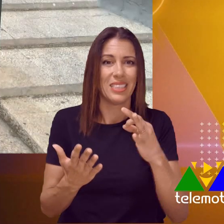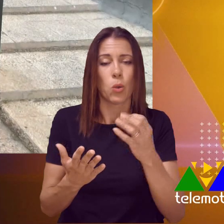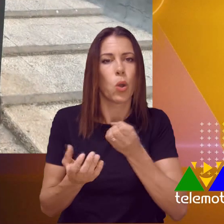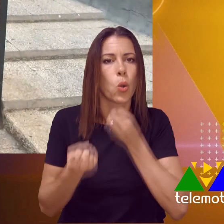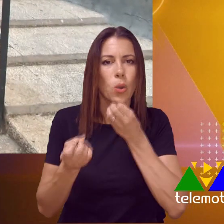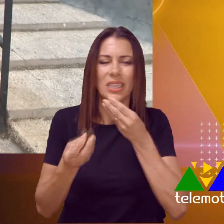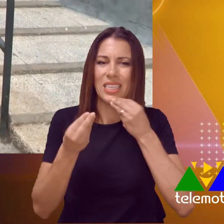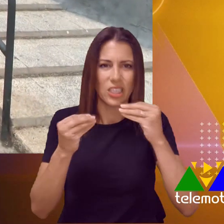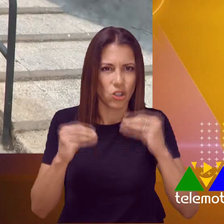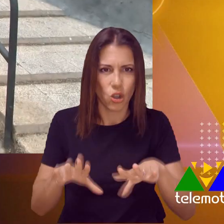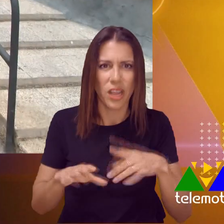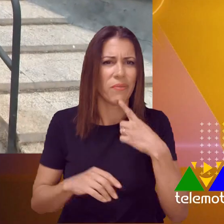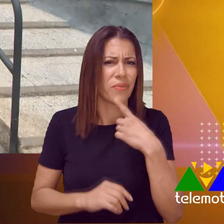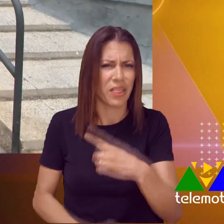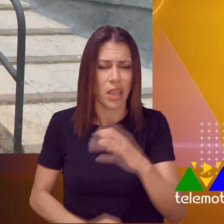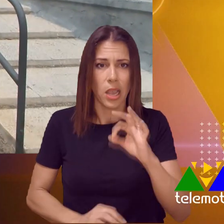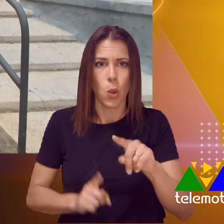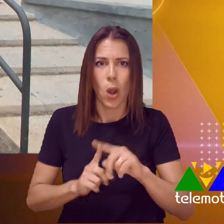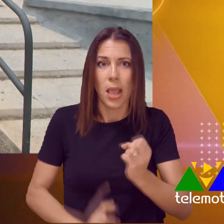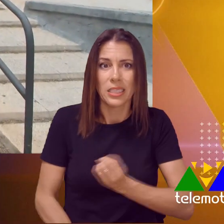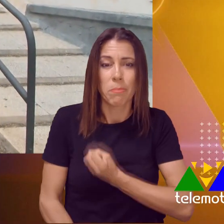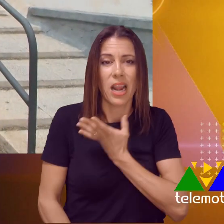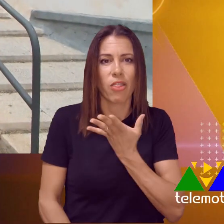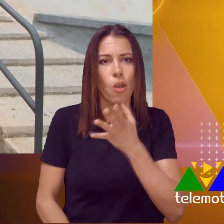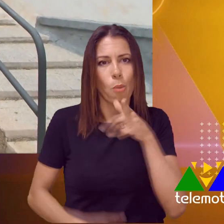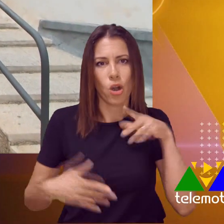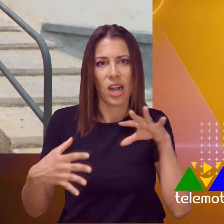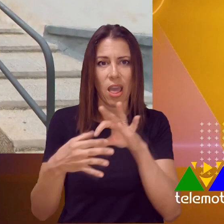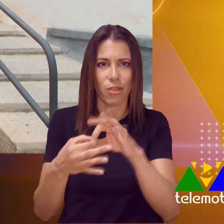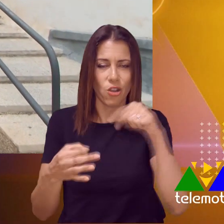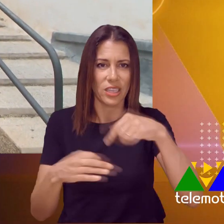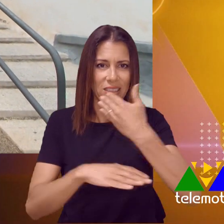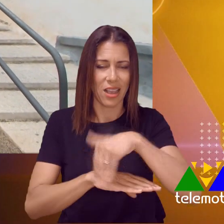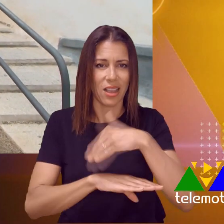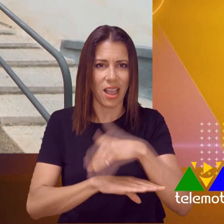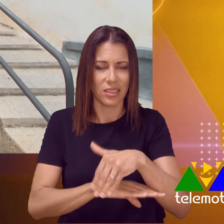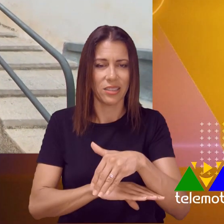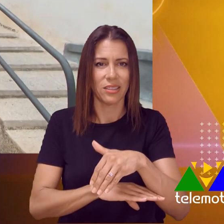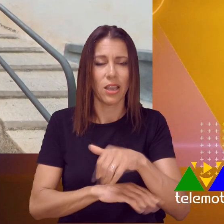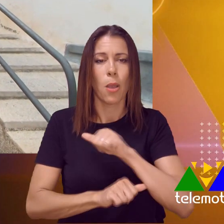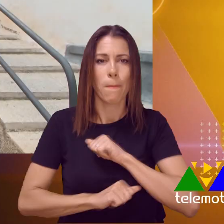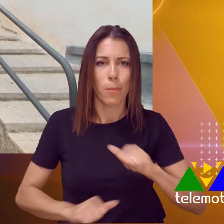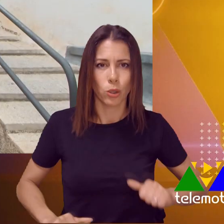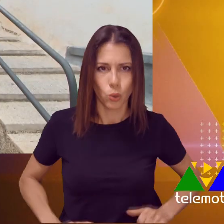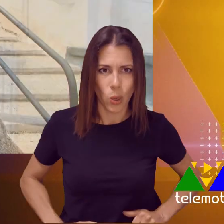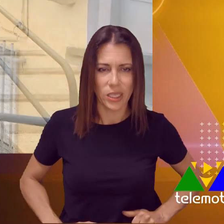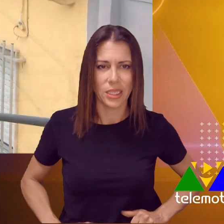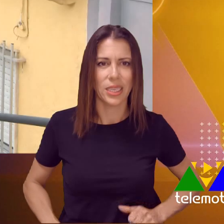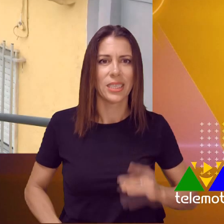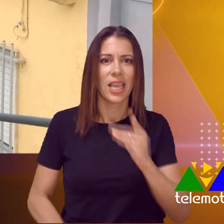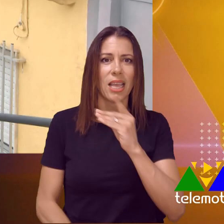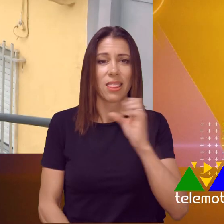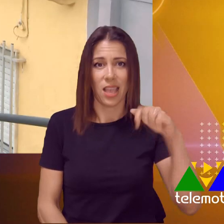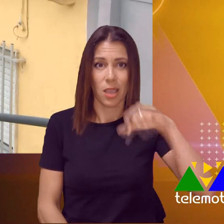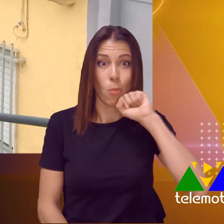esta historia decían que estuvo inspirada en esta calle de los portugueses de